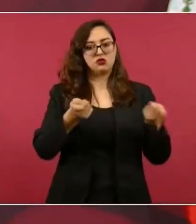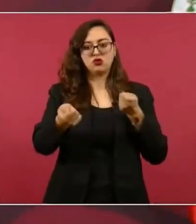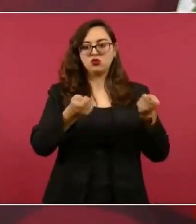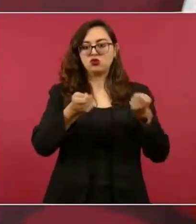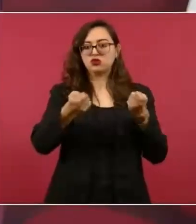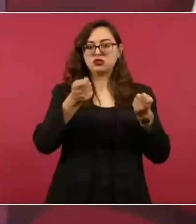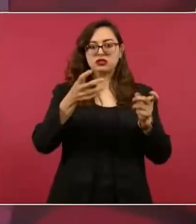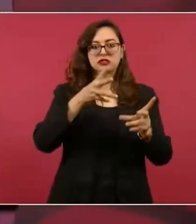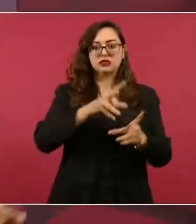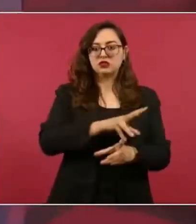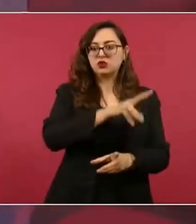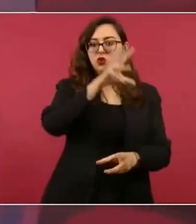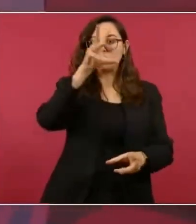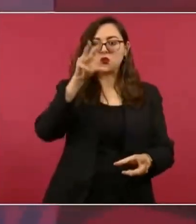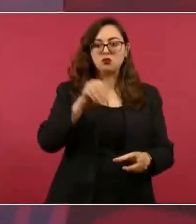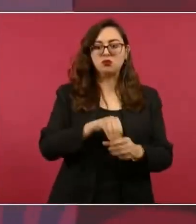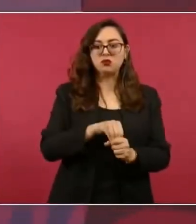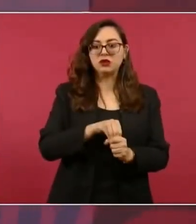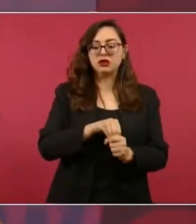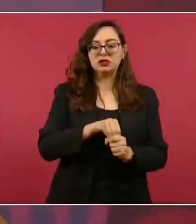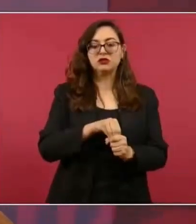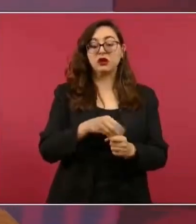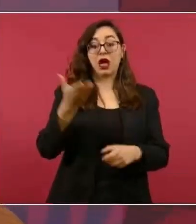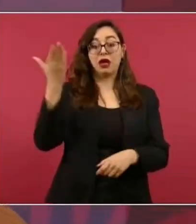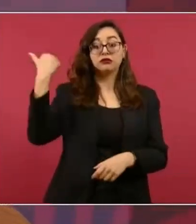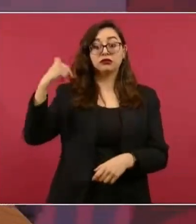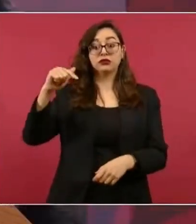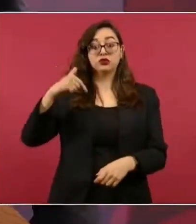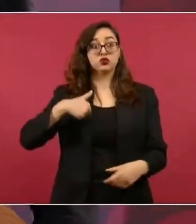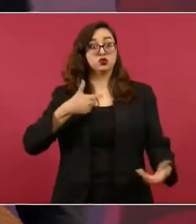me rodeaban los periodistas, y con una agresividad